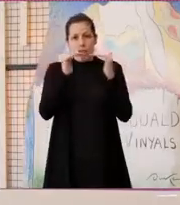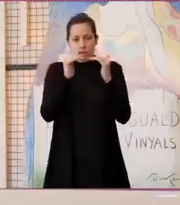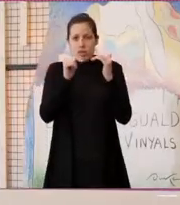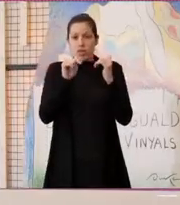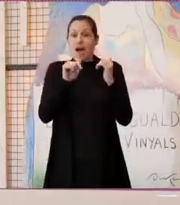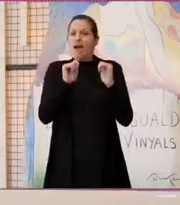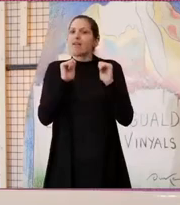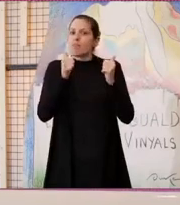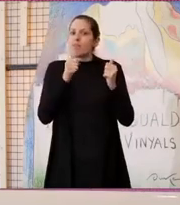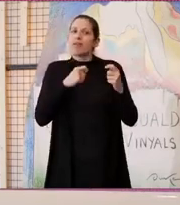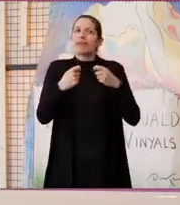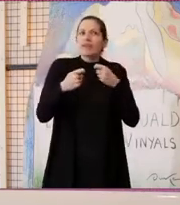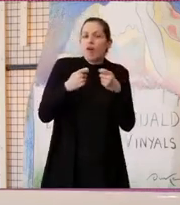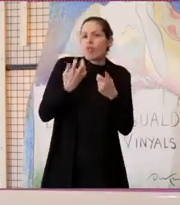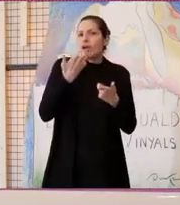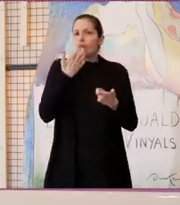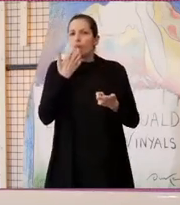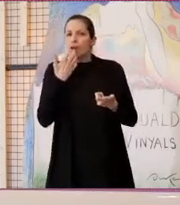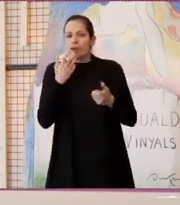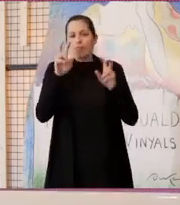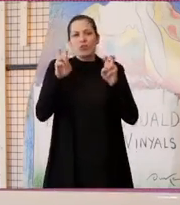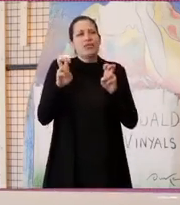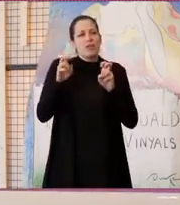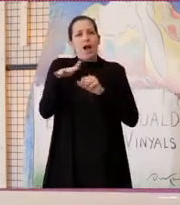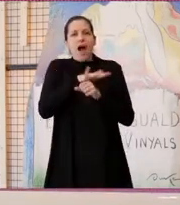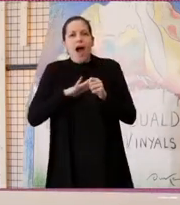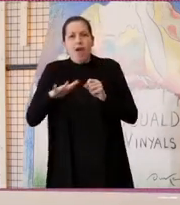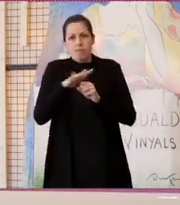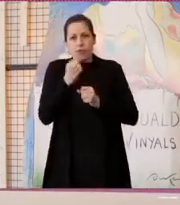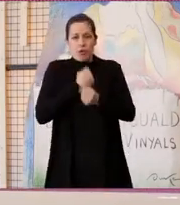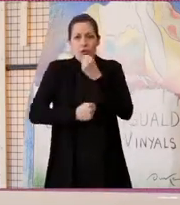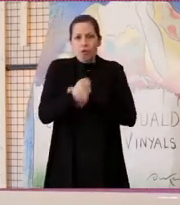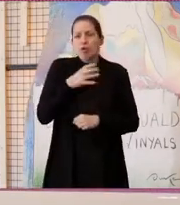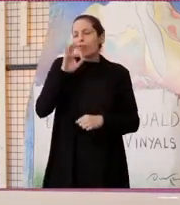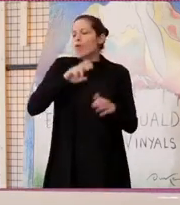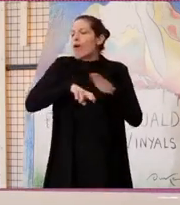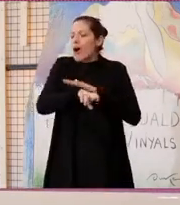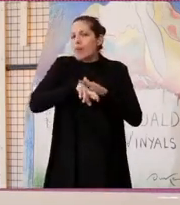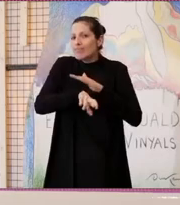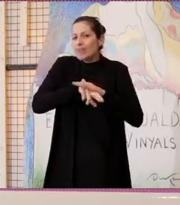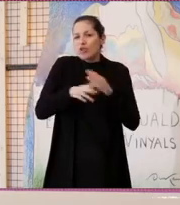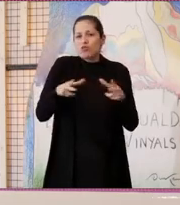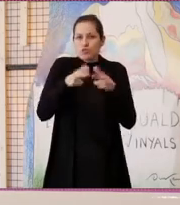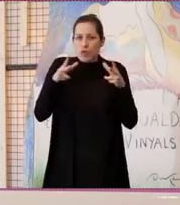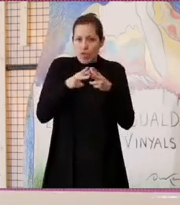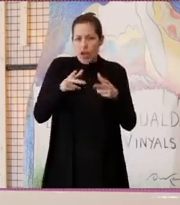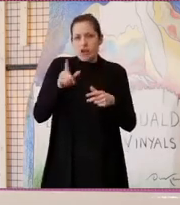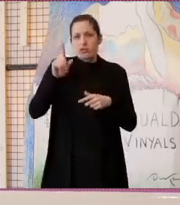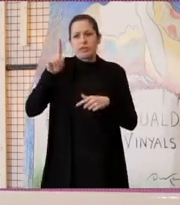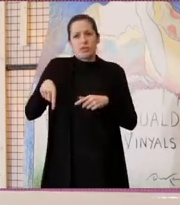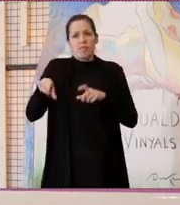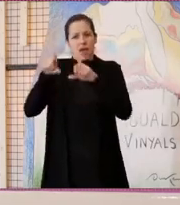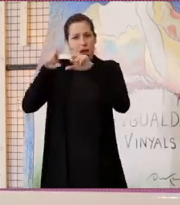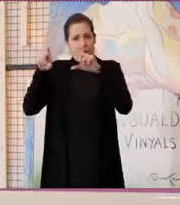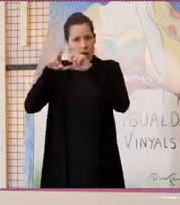bueno todo lo que tiene que ver con el ámbito económico con los agentes sociales y con la patronal Y a partir de ahí han salido